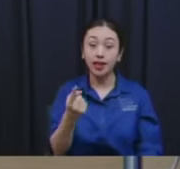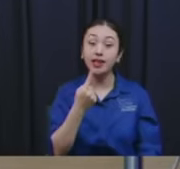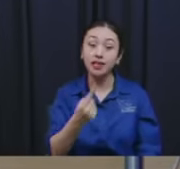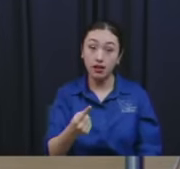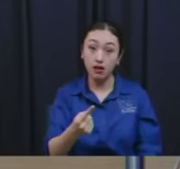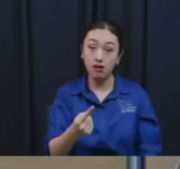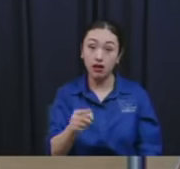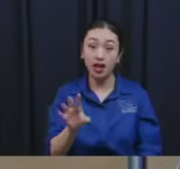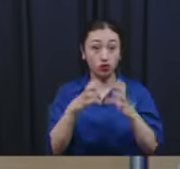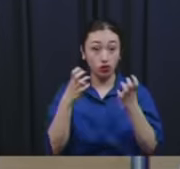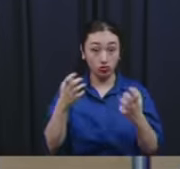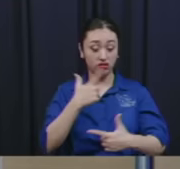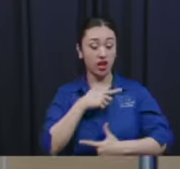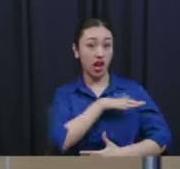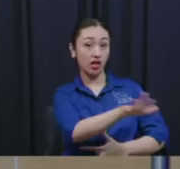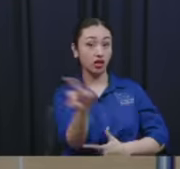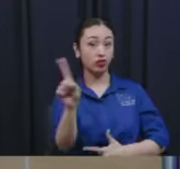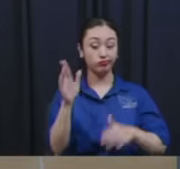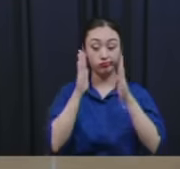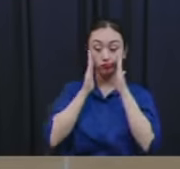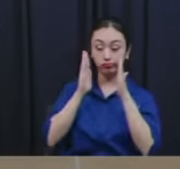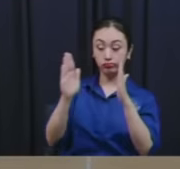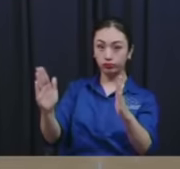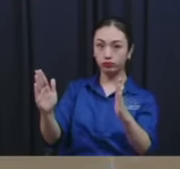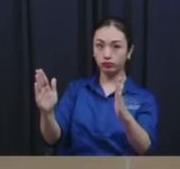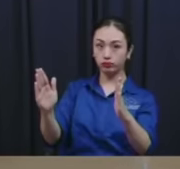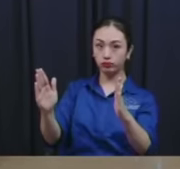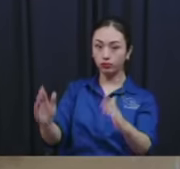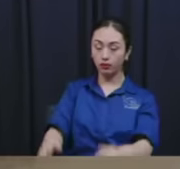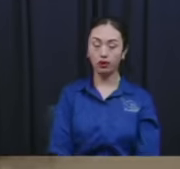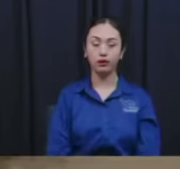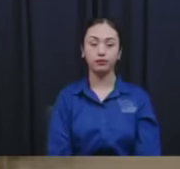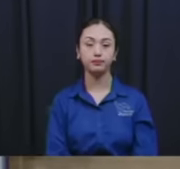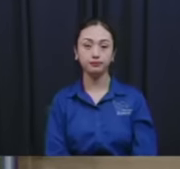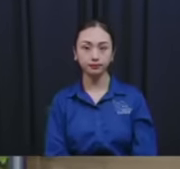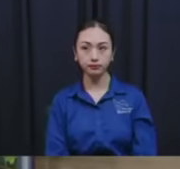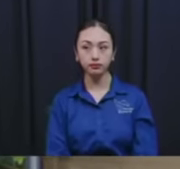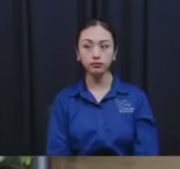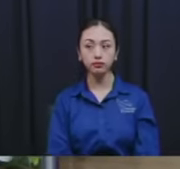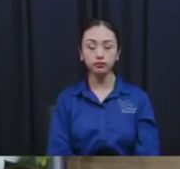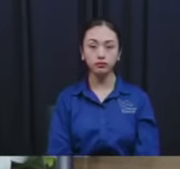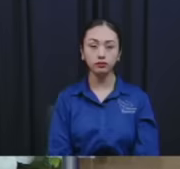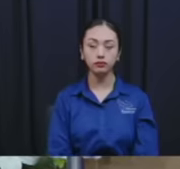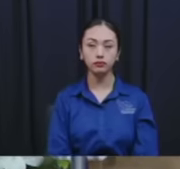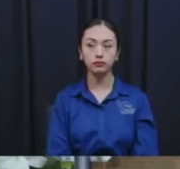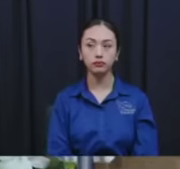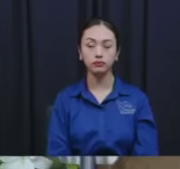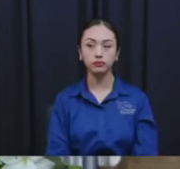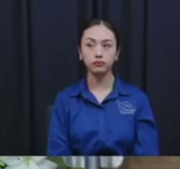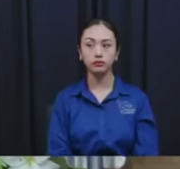velando tremendo Ah Y cuándo los agarraron cuándo los